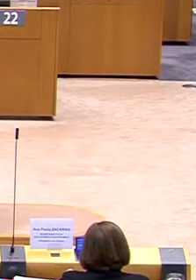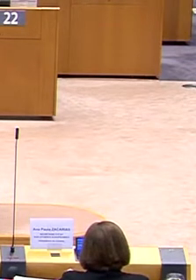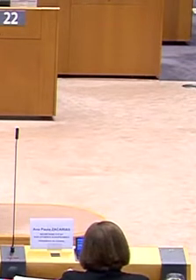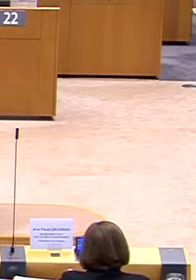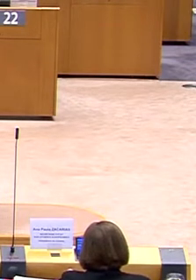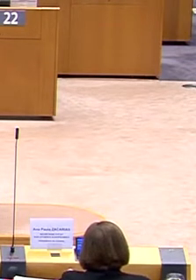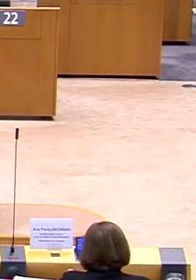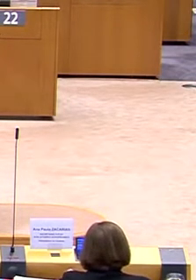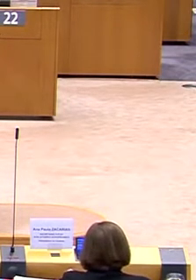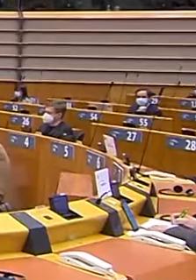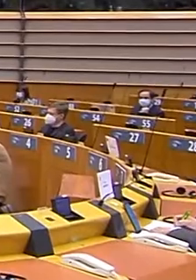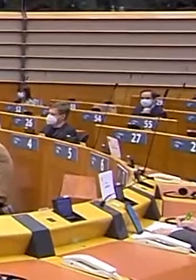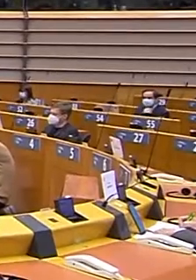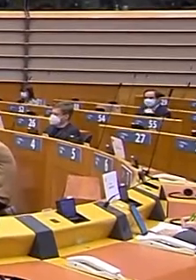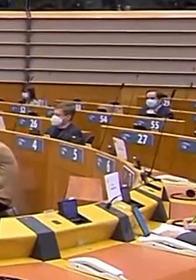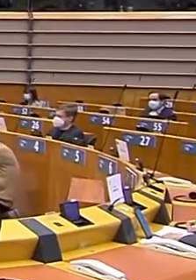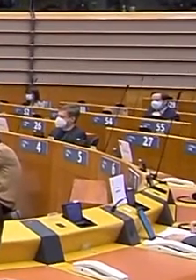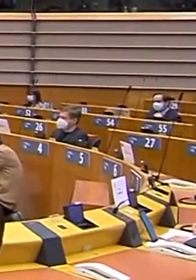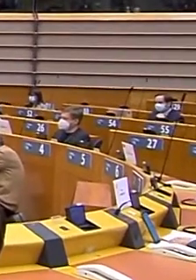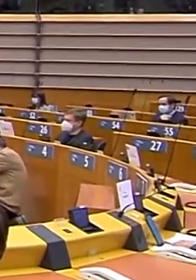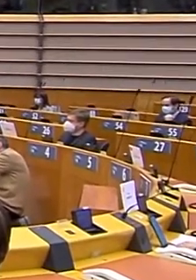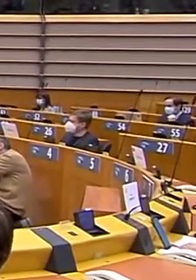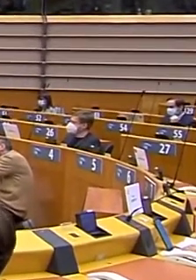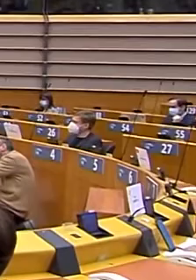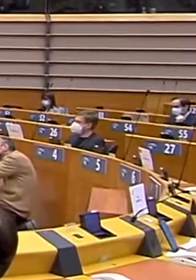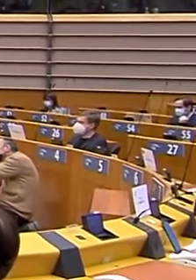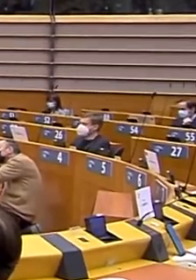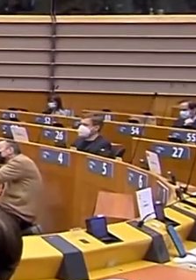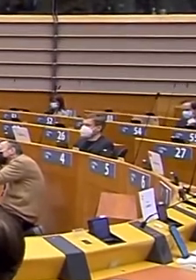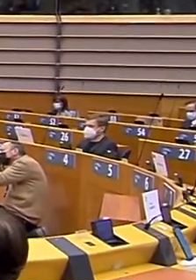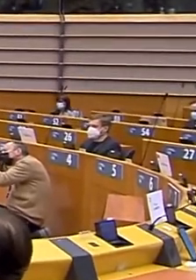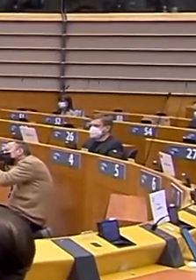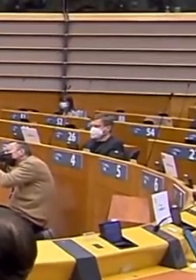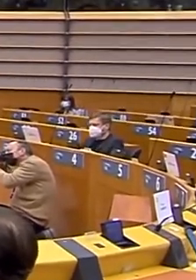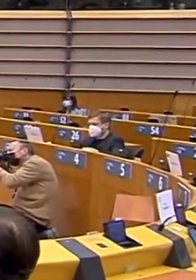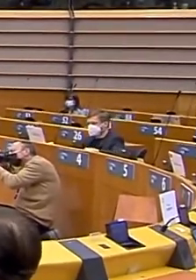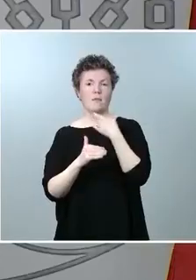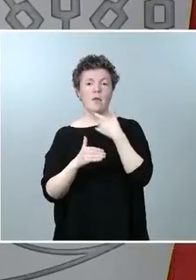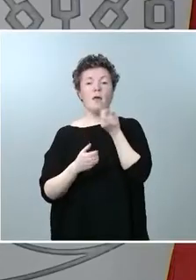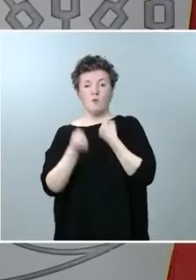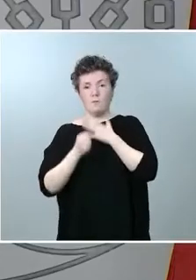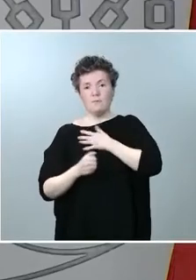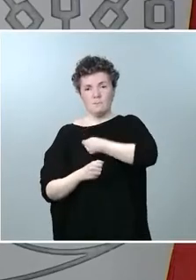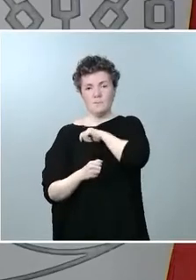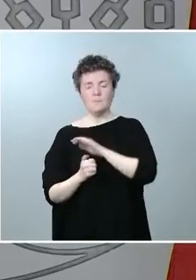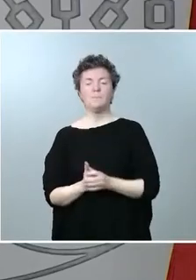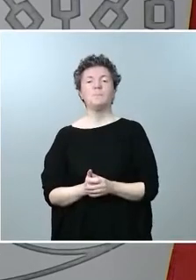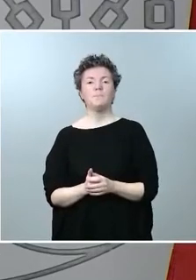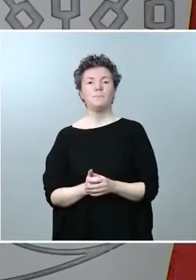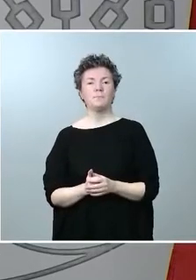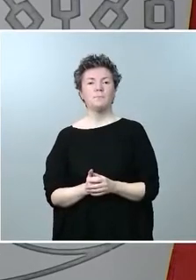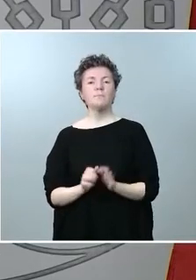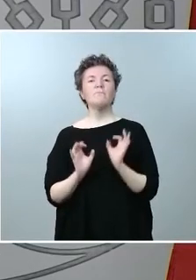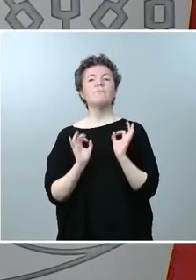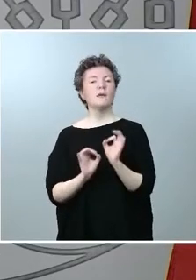.000 millones de euros de fondos europeos de reconstrucción que recibirá hasta el año 2026. Se trata sin duda